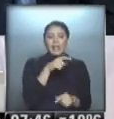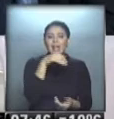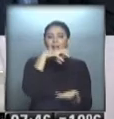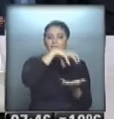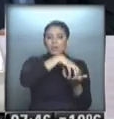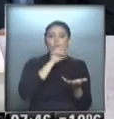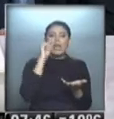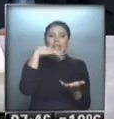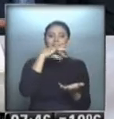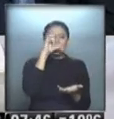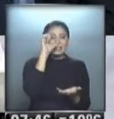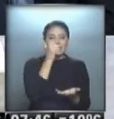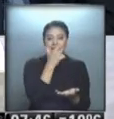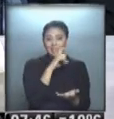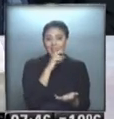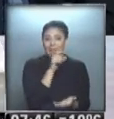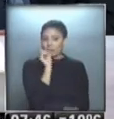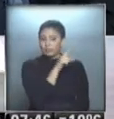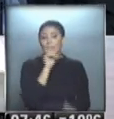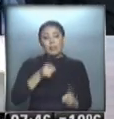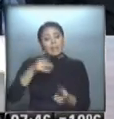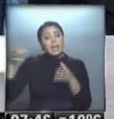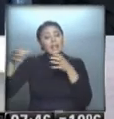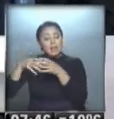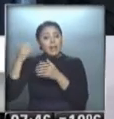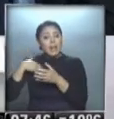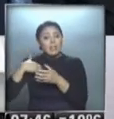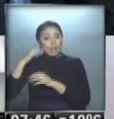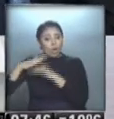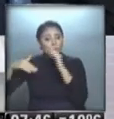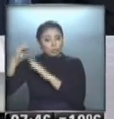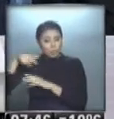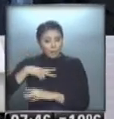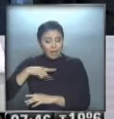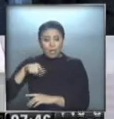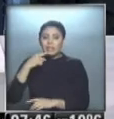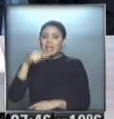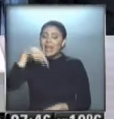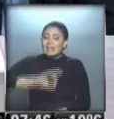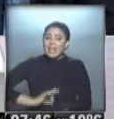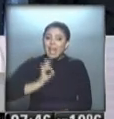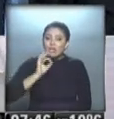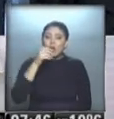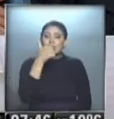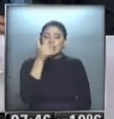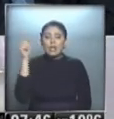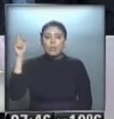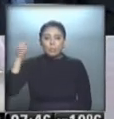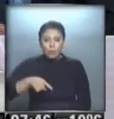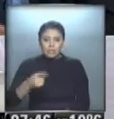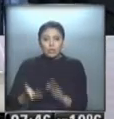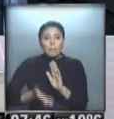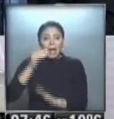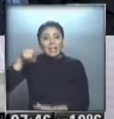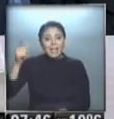también las referencias que da el sector privado la cámara argentina de construcción es que este año cerraría con un crecimiento del 6% sobre